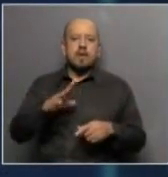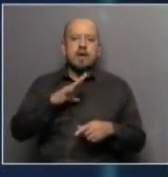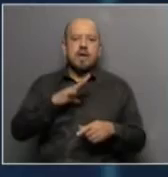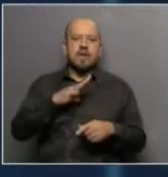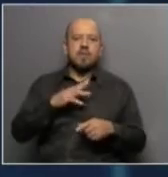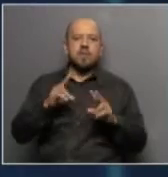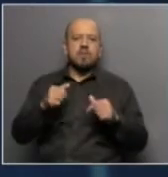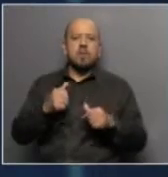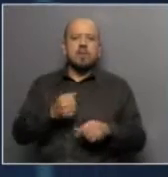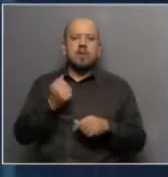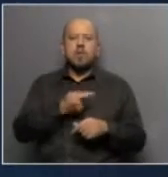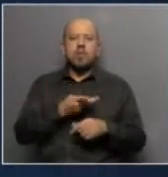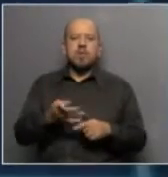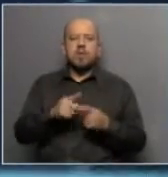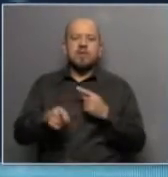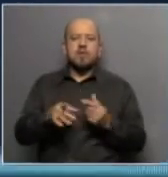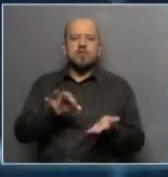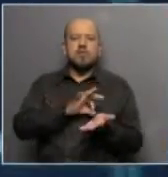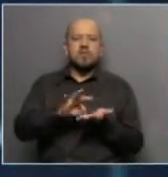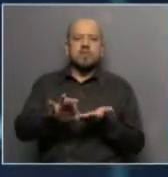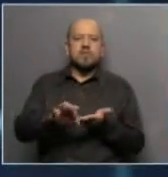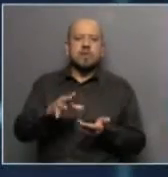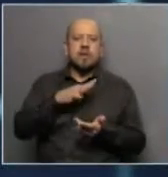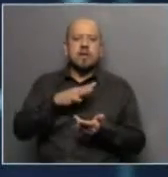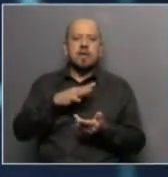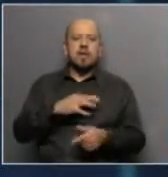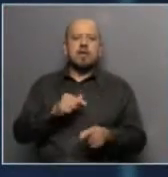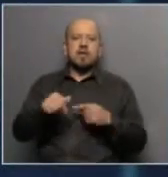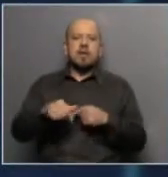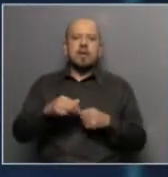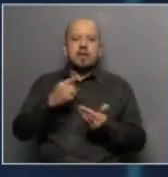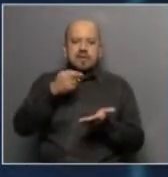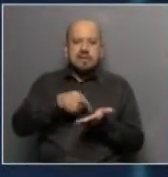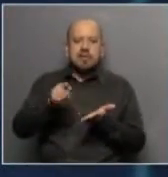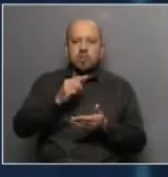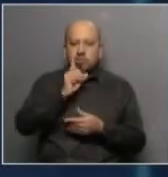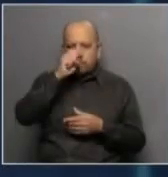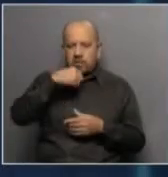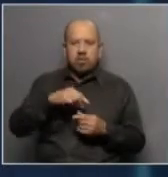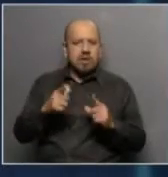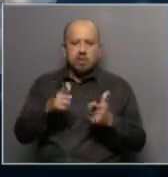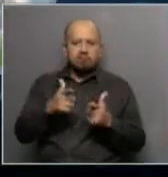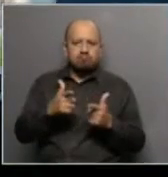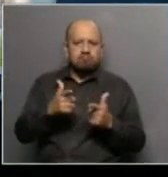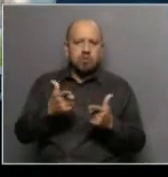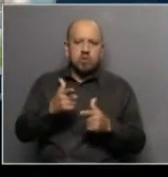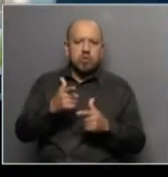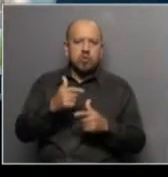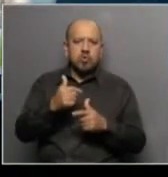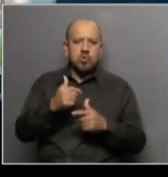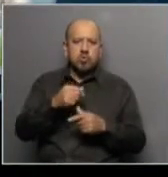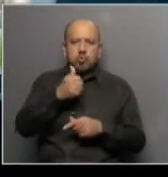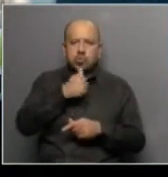un relevamiento de la cantidad de tierra con servicios que está en desuso en el centro de nuestra ciudad? Sí, existe.